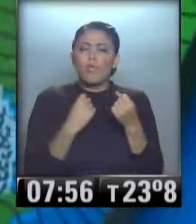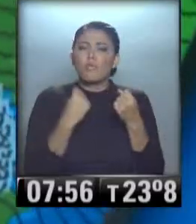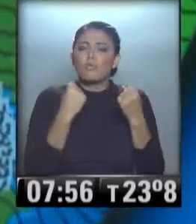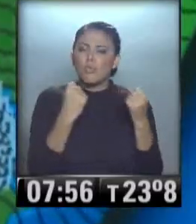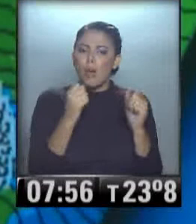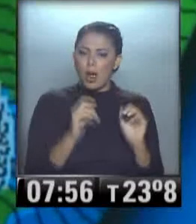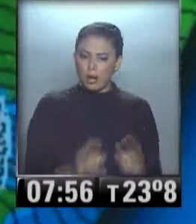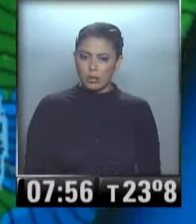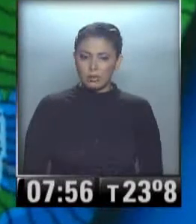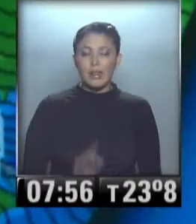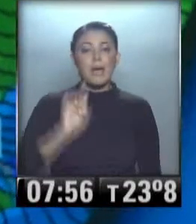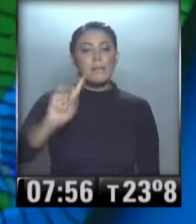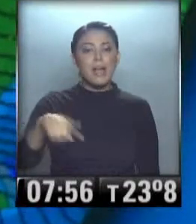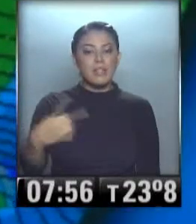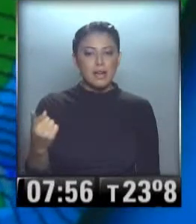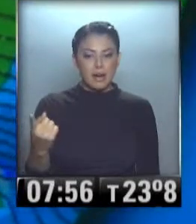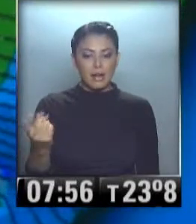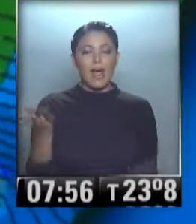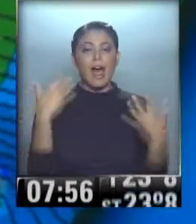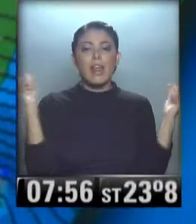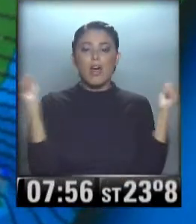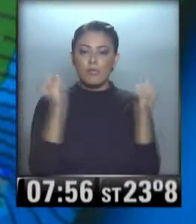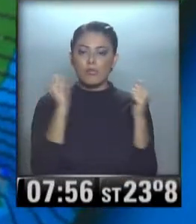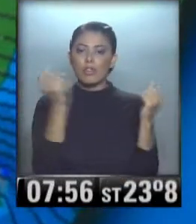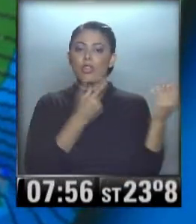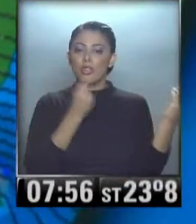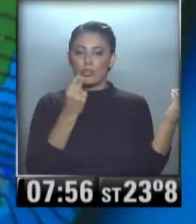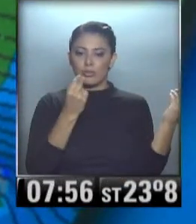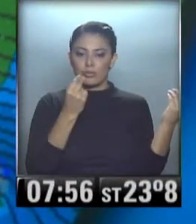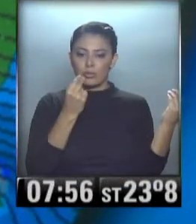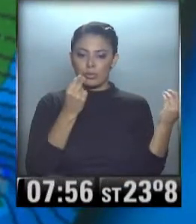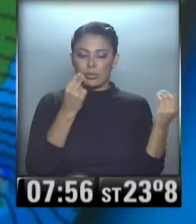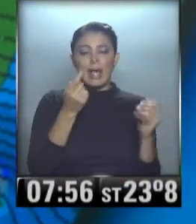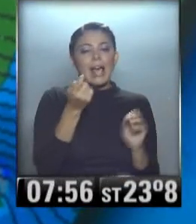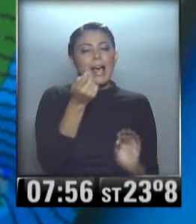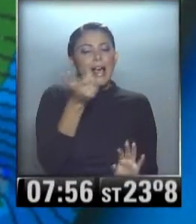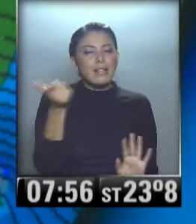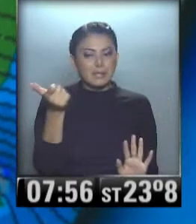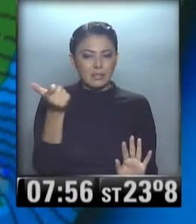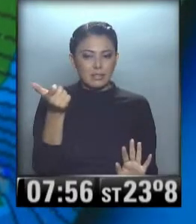muchas ganas, y ya mañana el aire fresco lo tenemos sobre la zona casi, casi